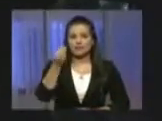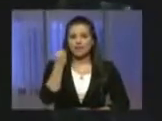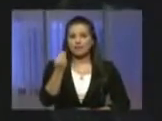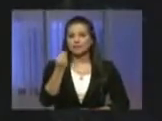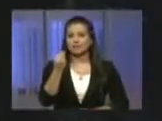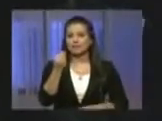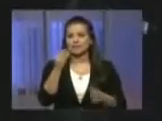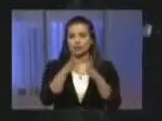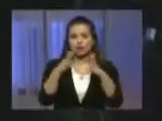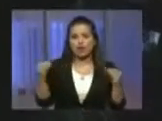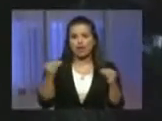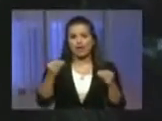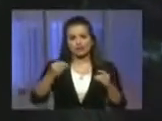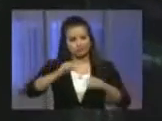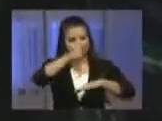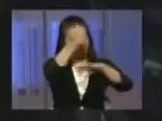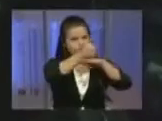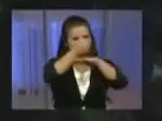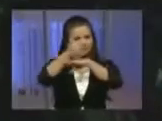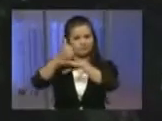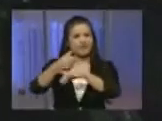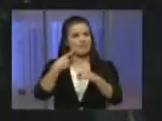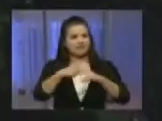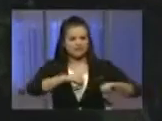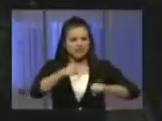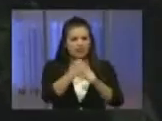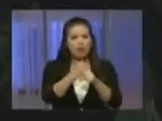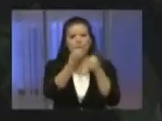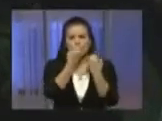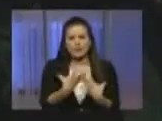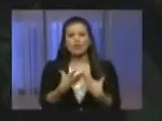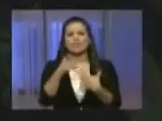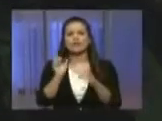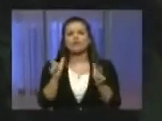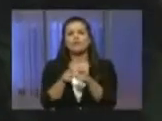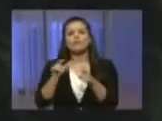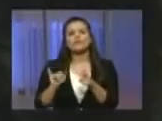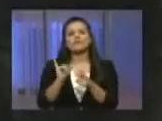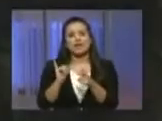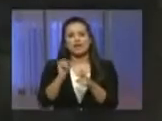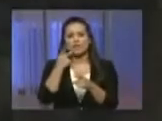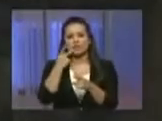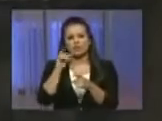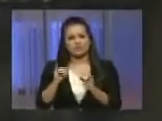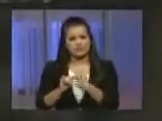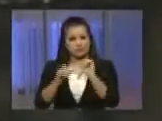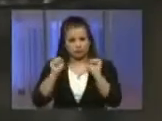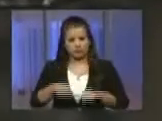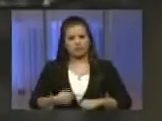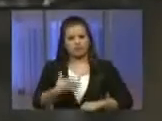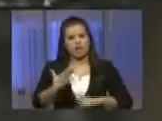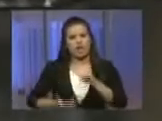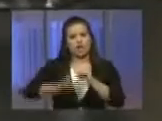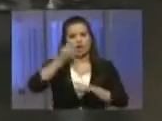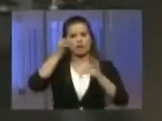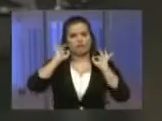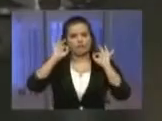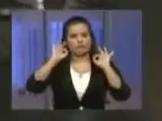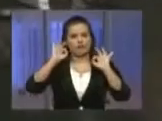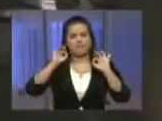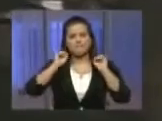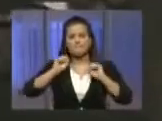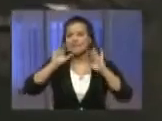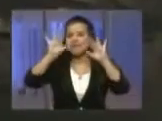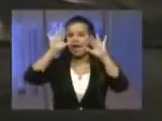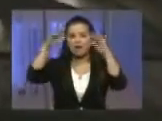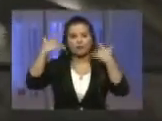gestión de los movimientos progresistas de izquierda revolucionarios los que lograron un milagro en el inicio de este